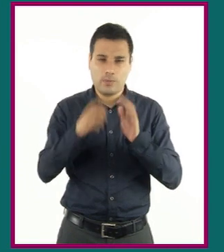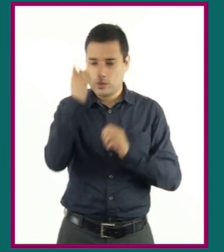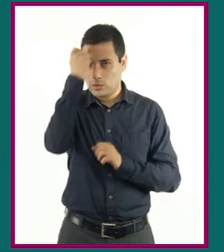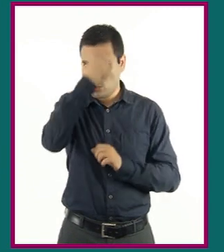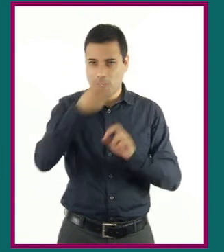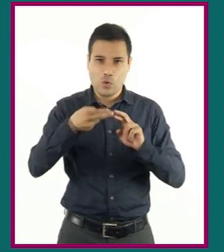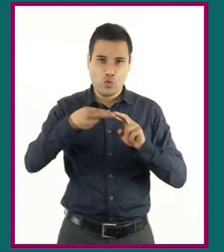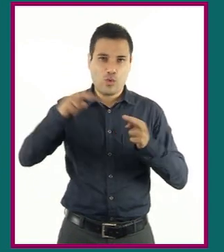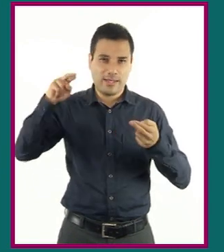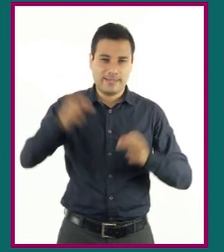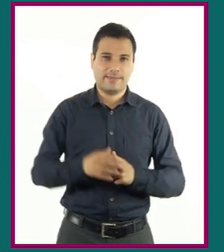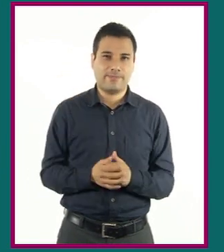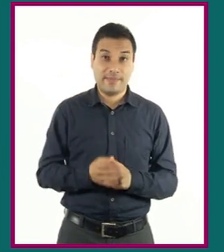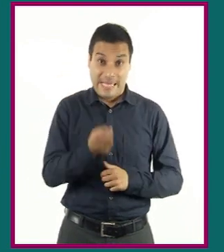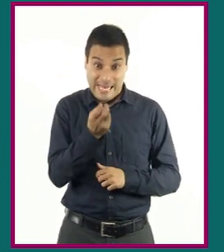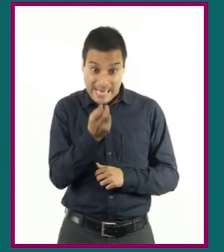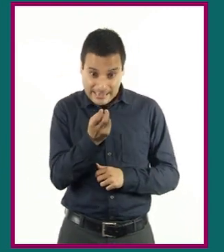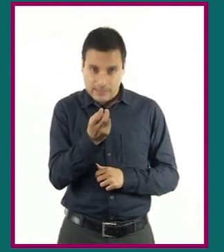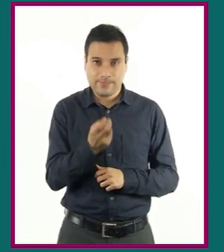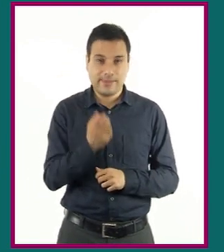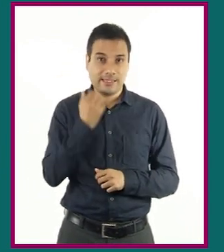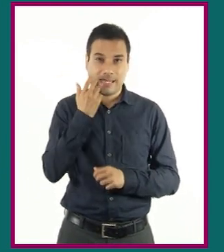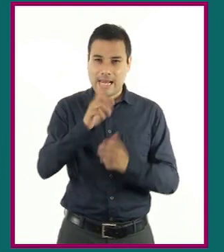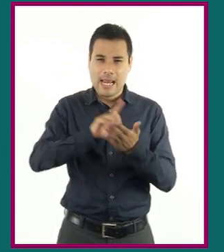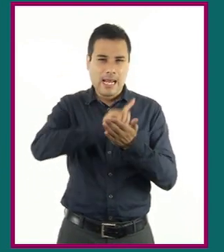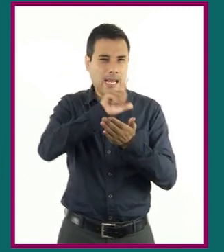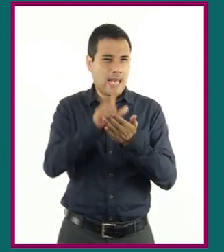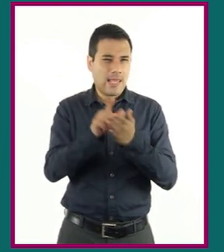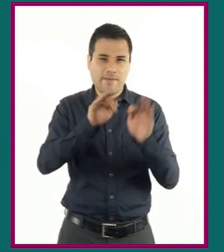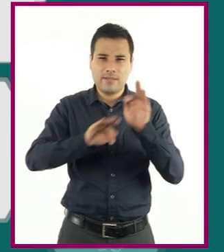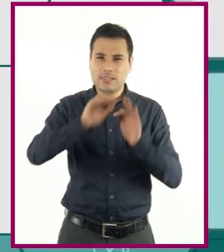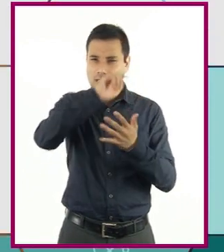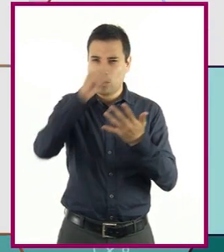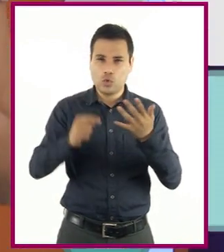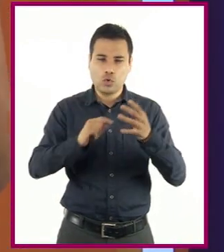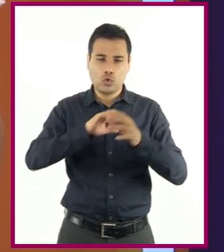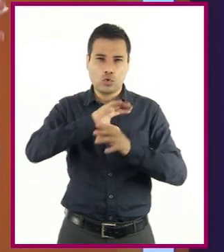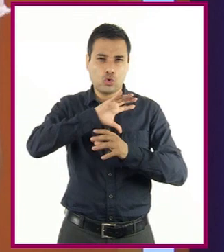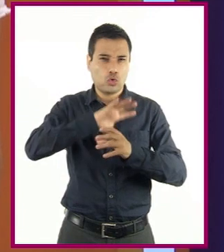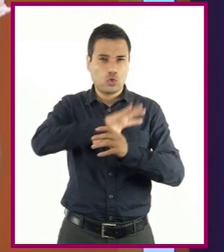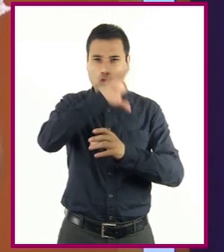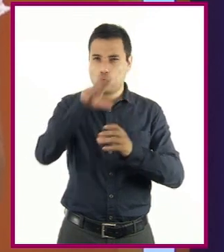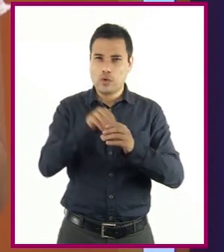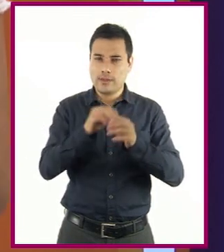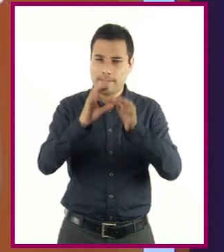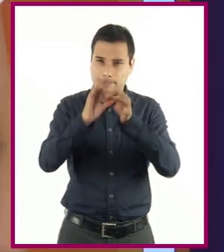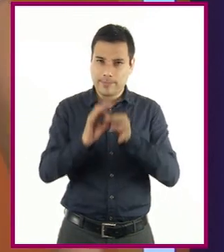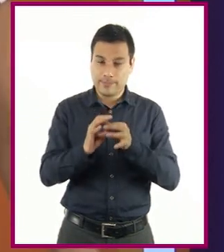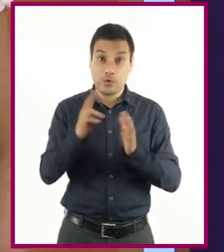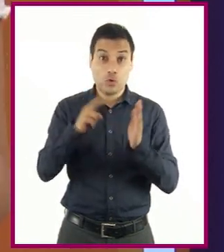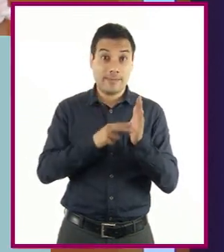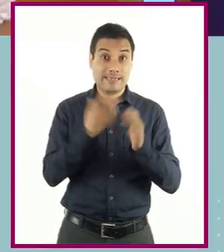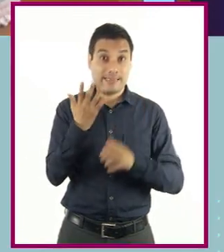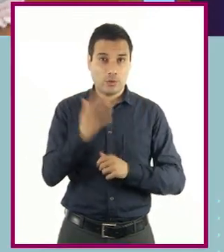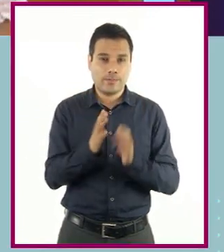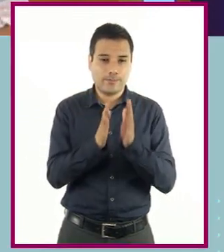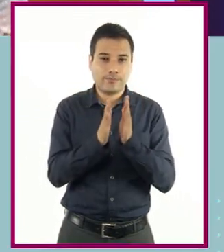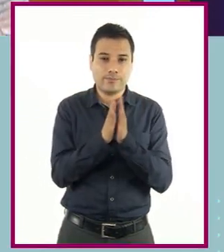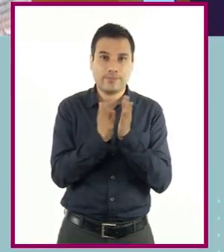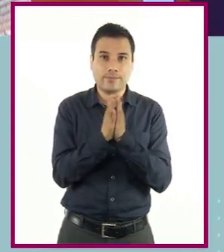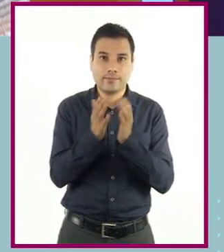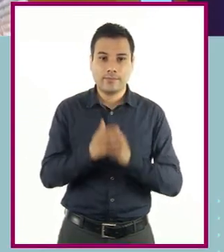la que pretende unificar todas las leyes físicas del universo. En 2005 lanzó su